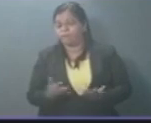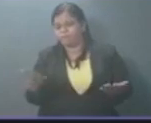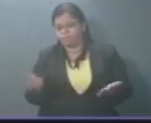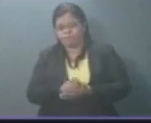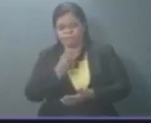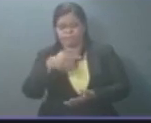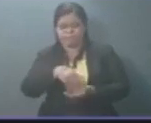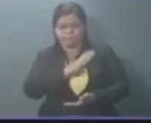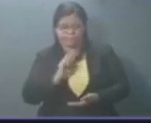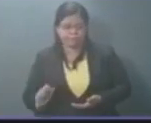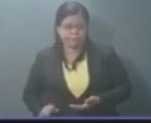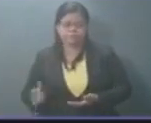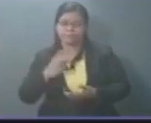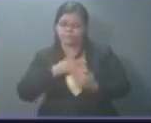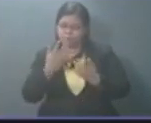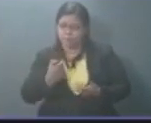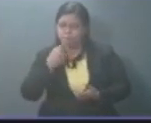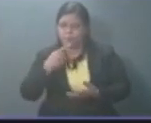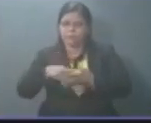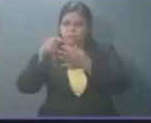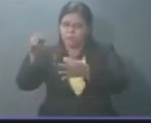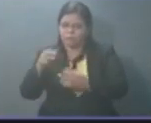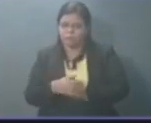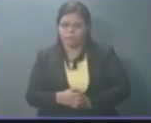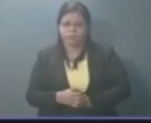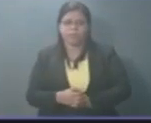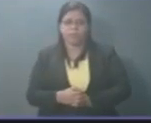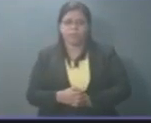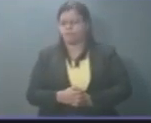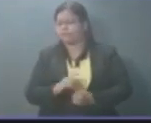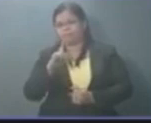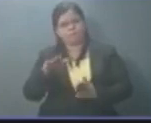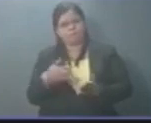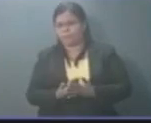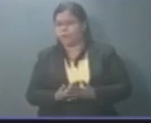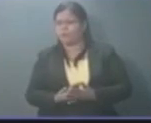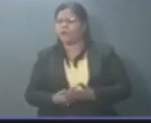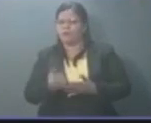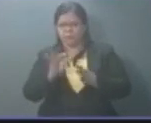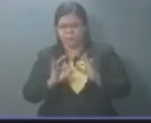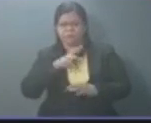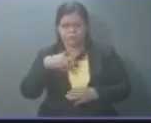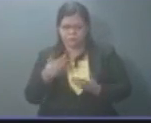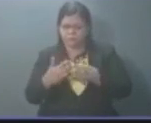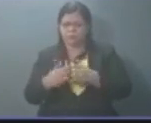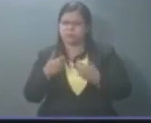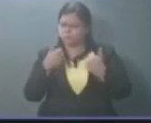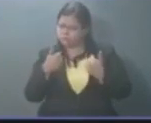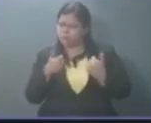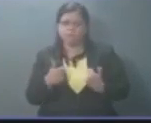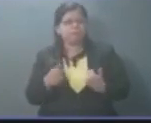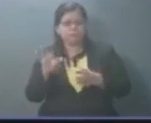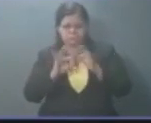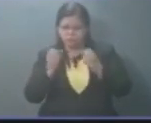Lastimosamente, pueblo salvadoreño, tengo que hacer esta denuncia. No es para todos, porque hay muy buenos empresarios del transporte público y